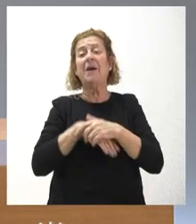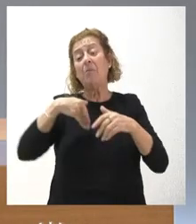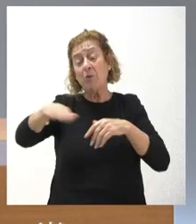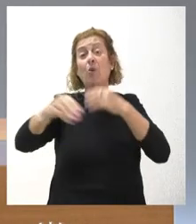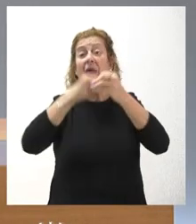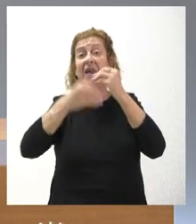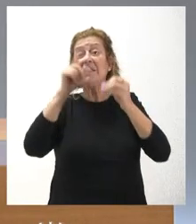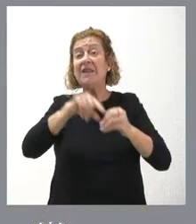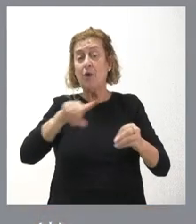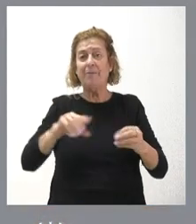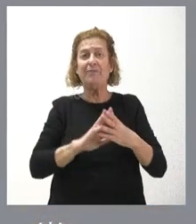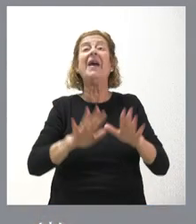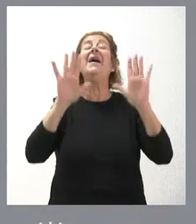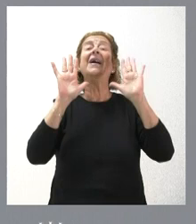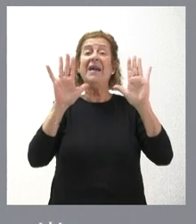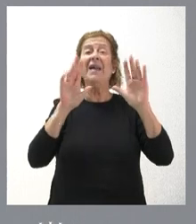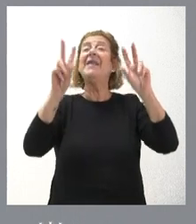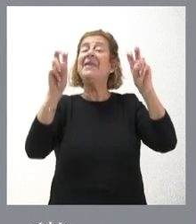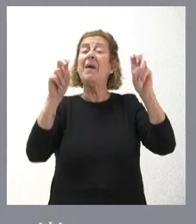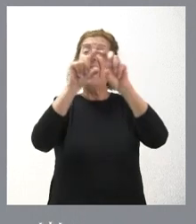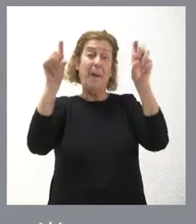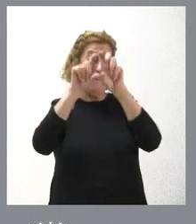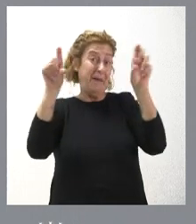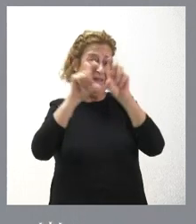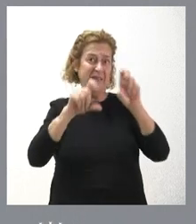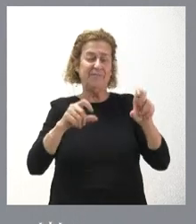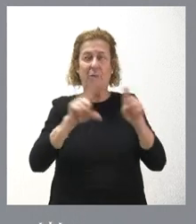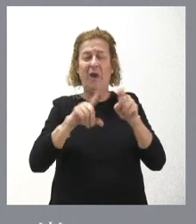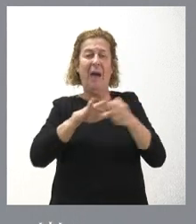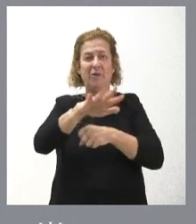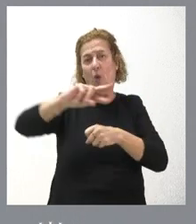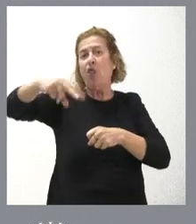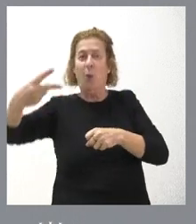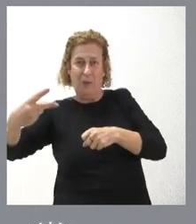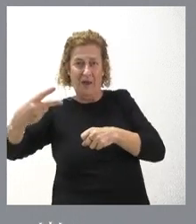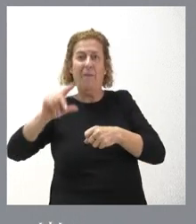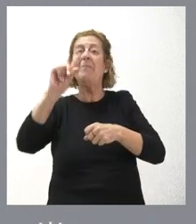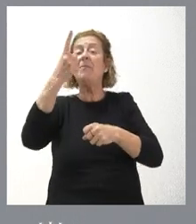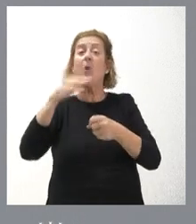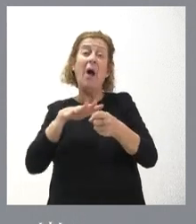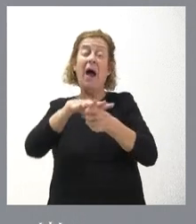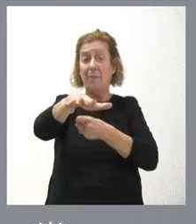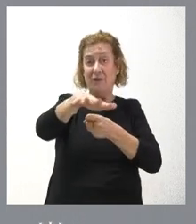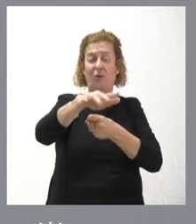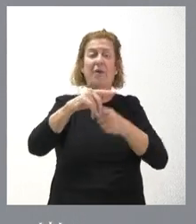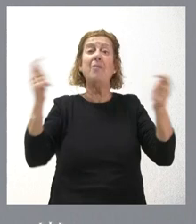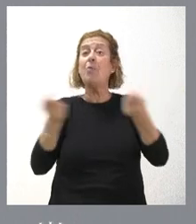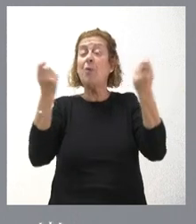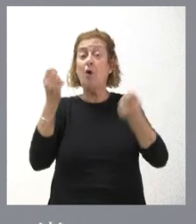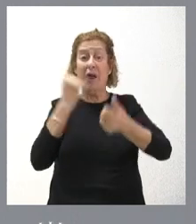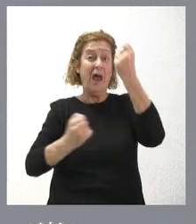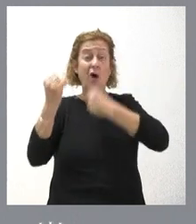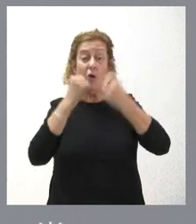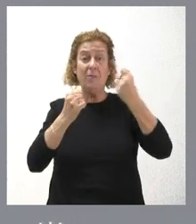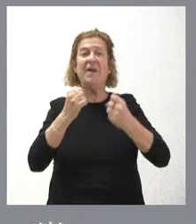inventario Pues en cuanto a las empresas es un doble ámbito en primer lugar digamos que está el ámbito de promoción económica de crear